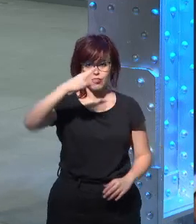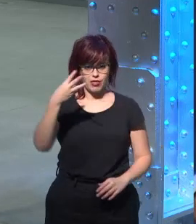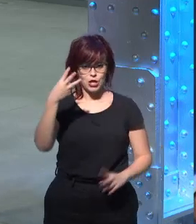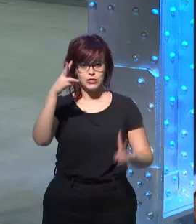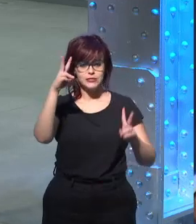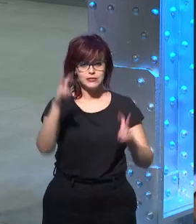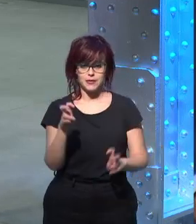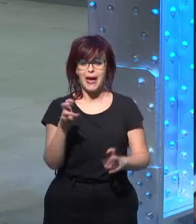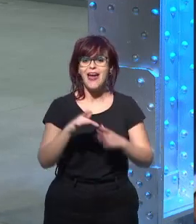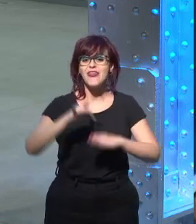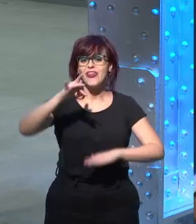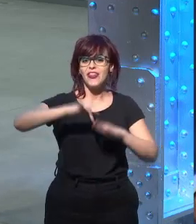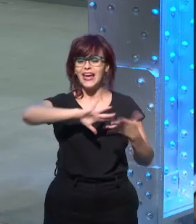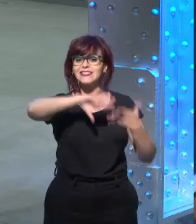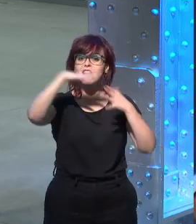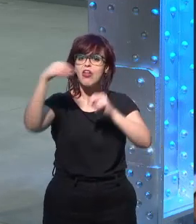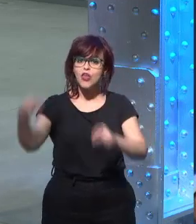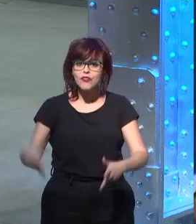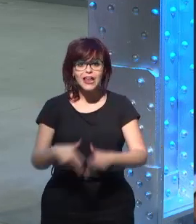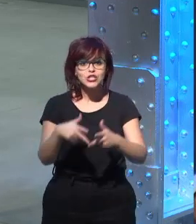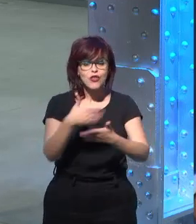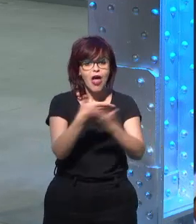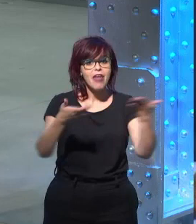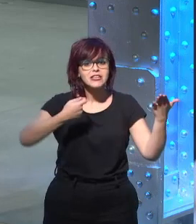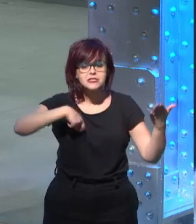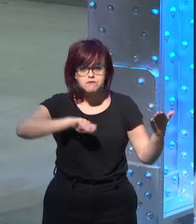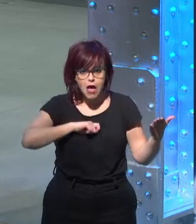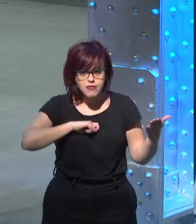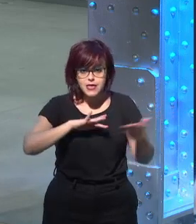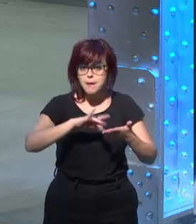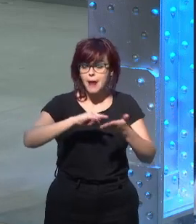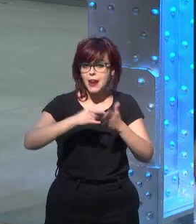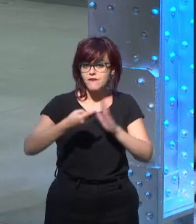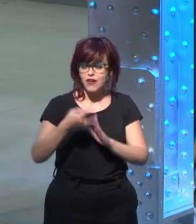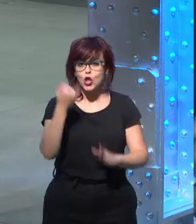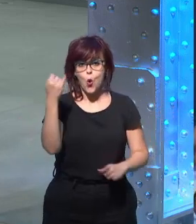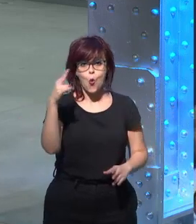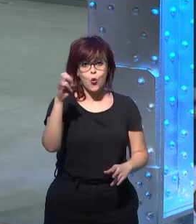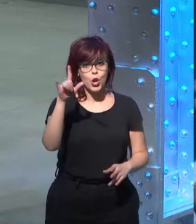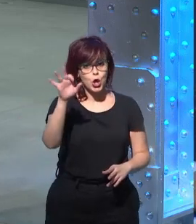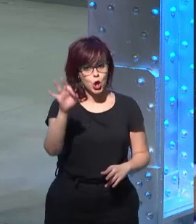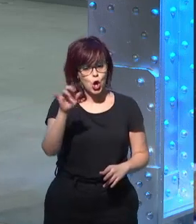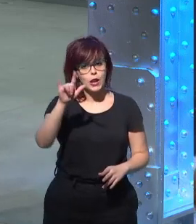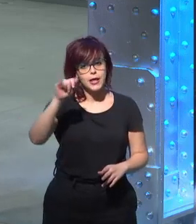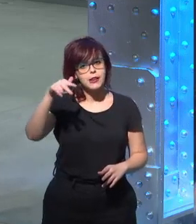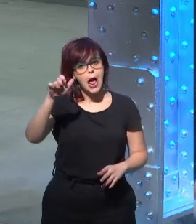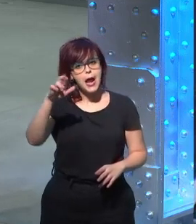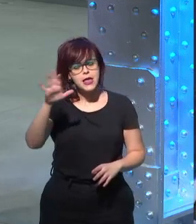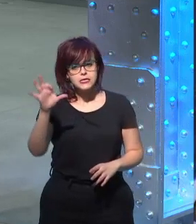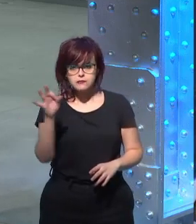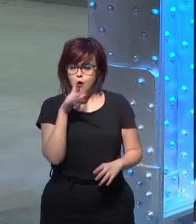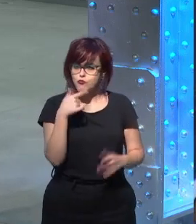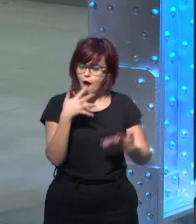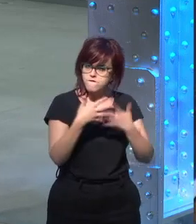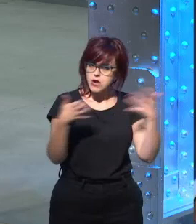sobre la digitalización de la sociedad española y su planificación, de Julio Linares, ha empezado con unas palabras